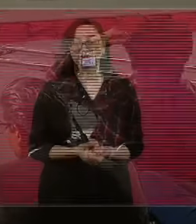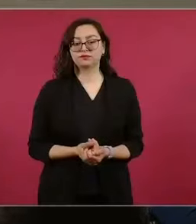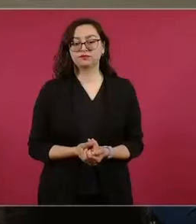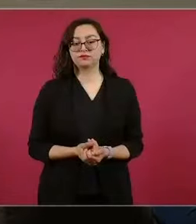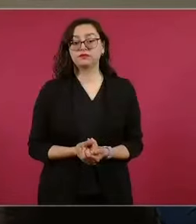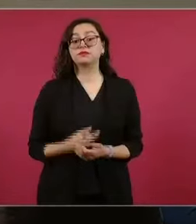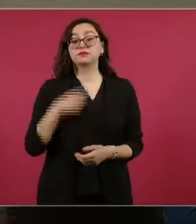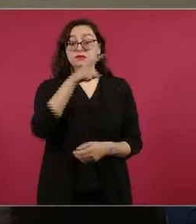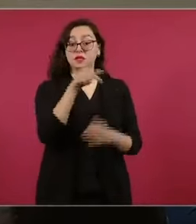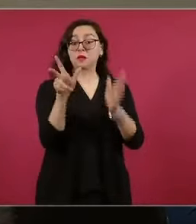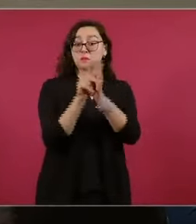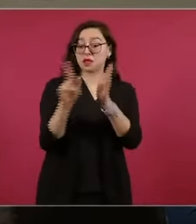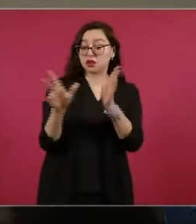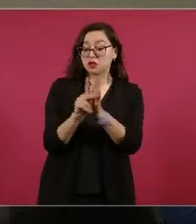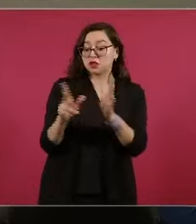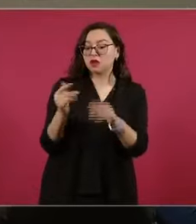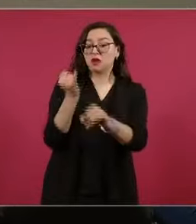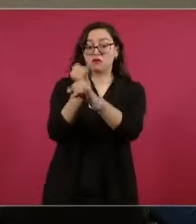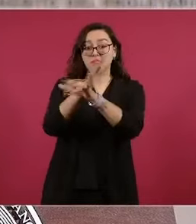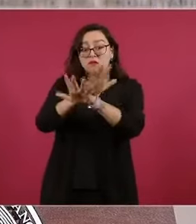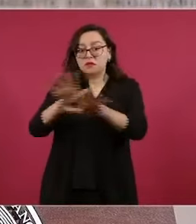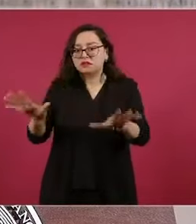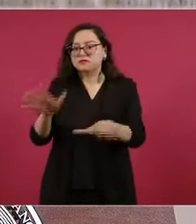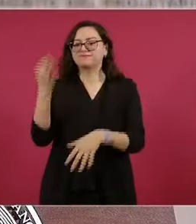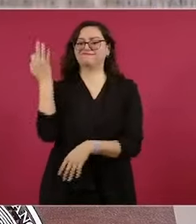utiliza no se especifica